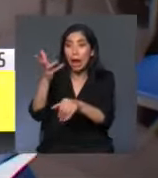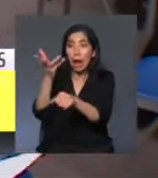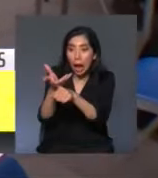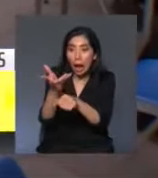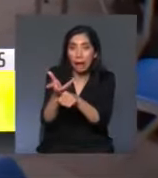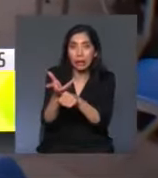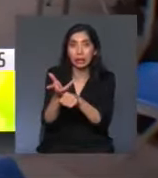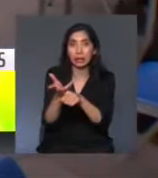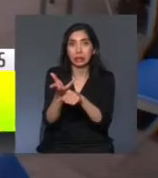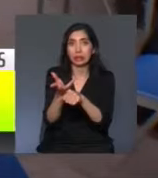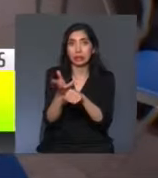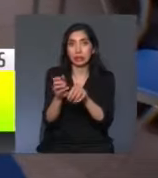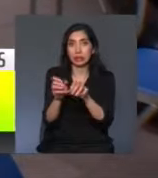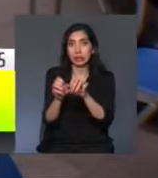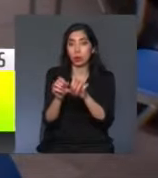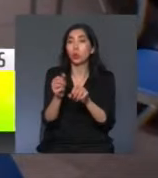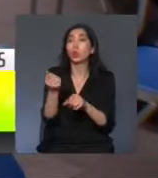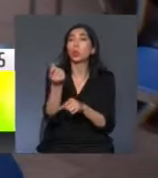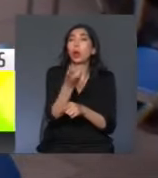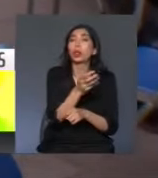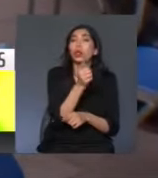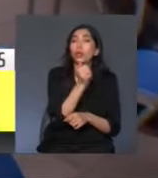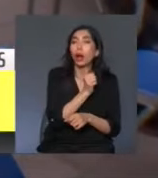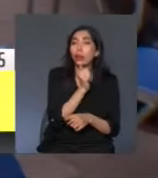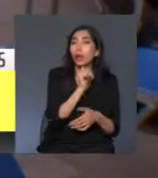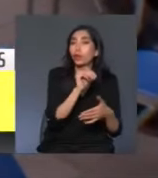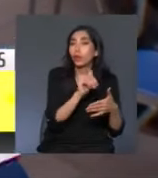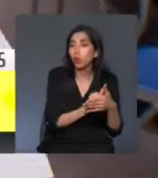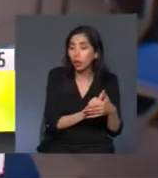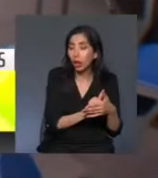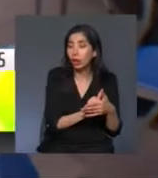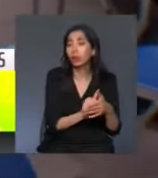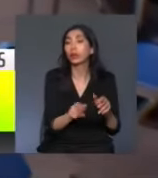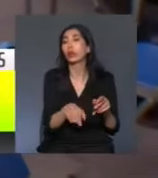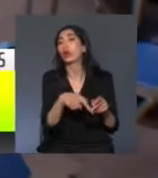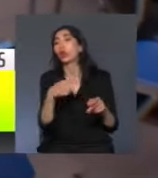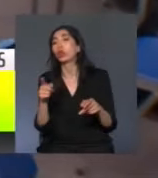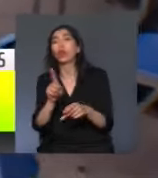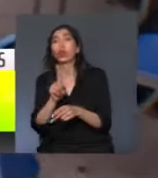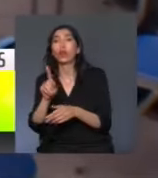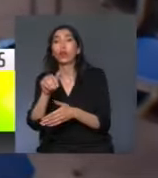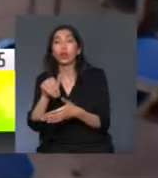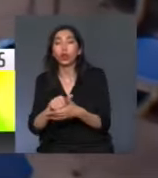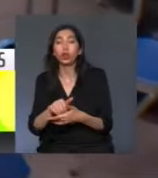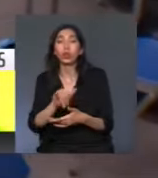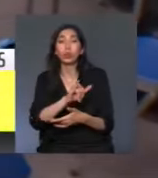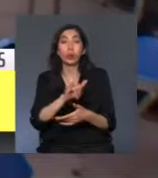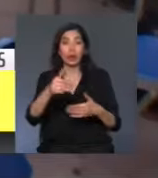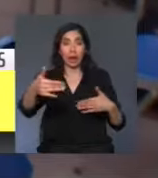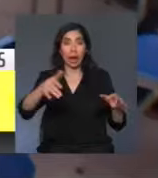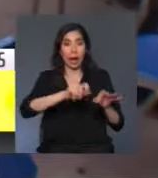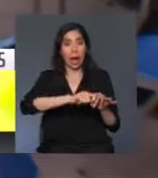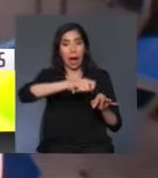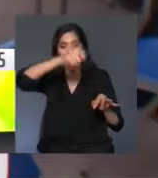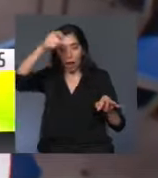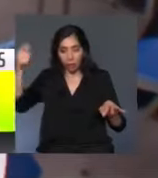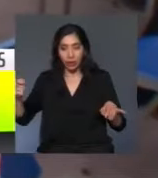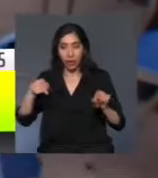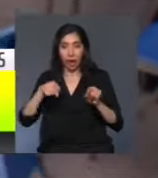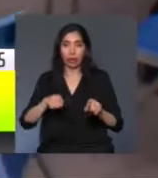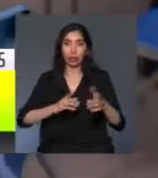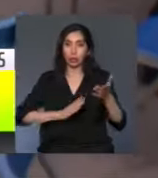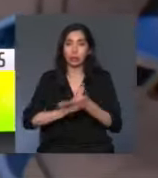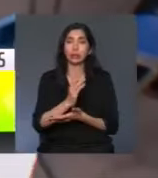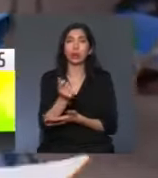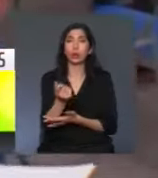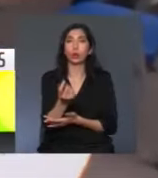estos, cuántos faltan por votar, después vamos a escribir no voto, vamos a aperturar las cajas, vamos a irnos firmando nosotros dos, vamos a contar los